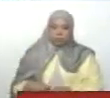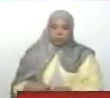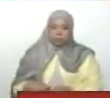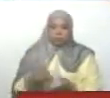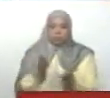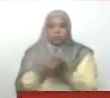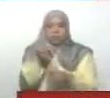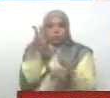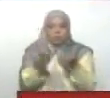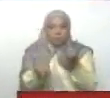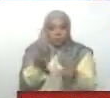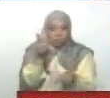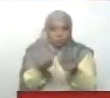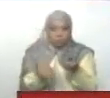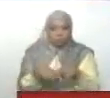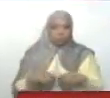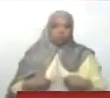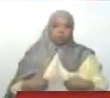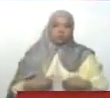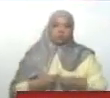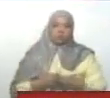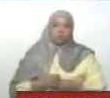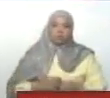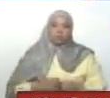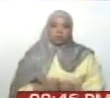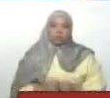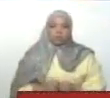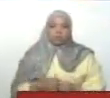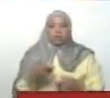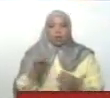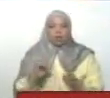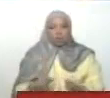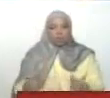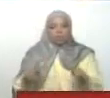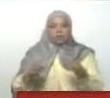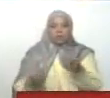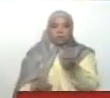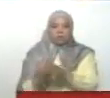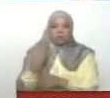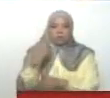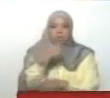la exposición de Shanghai, la expoferia de Shanghai. ¿Ah?